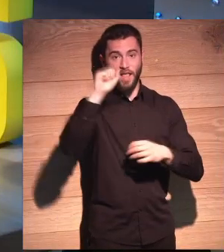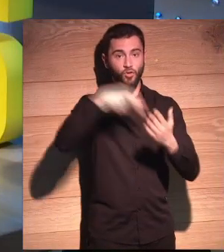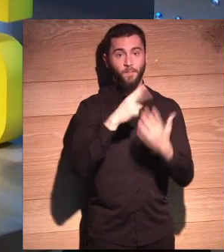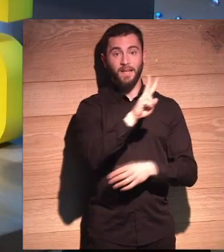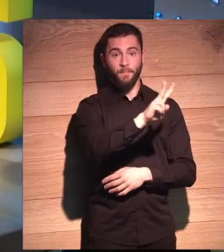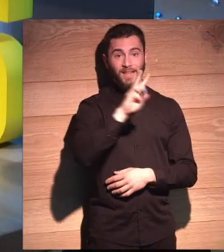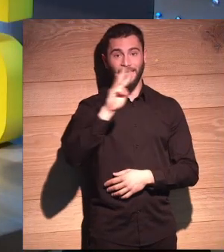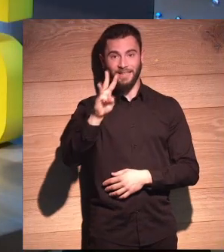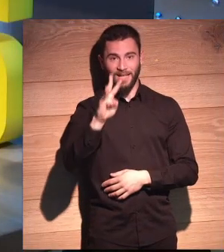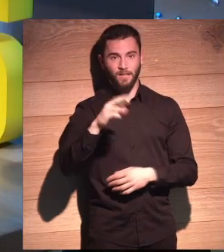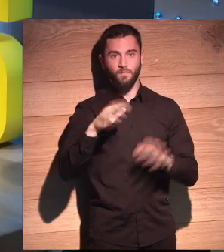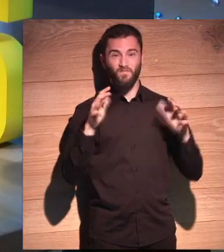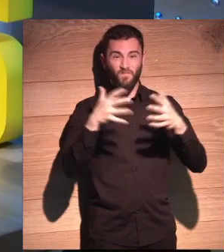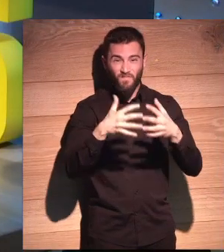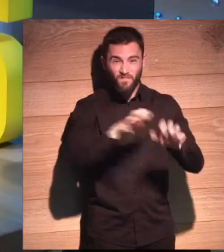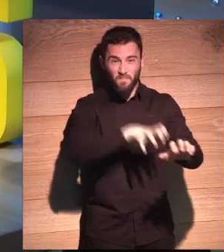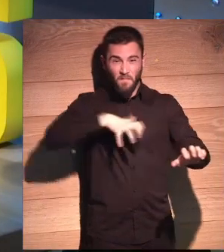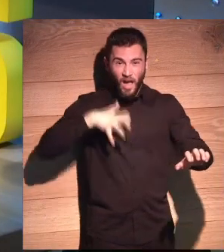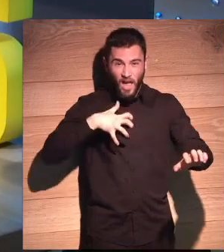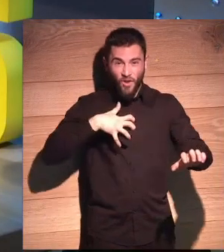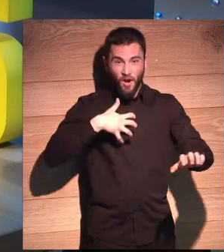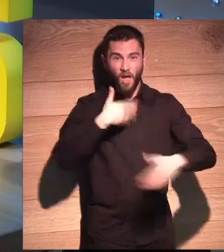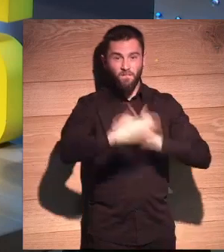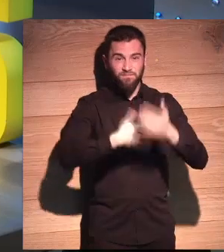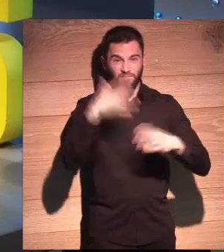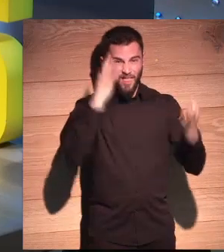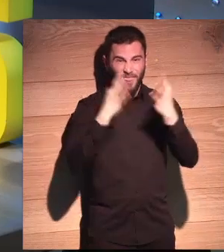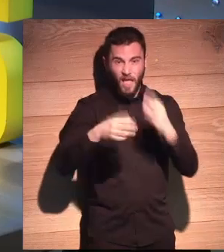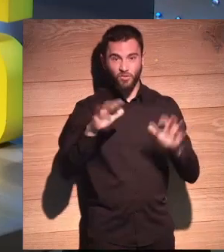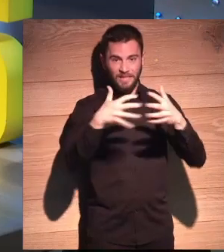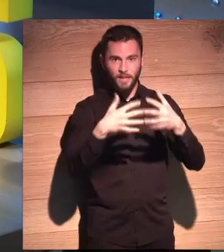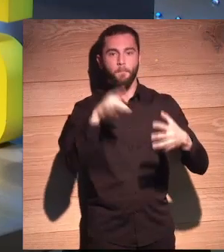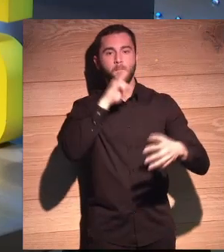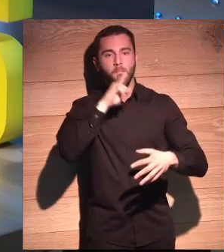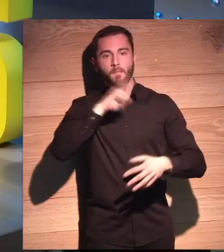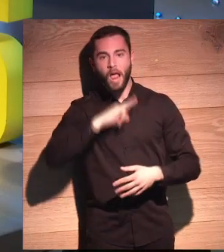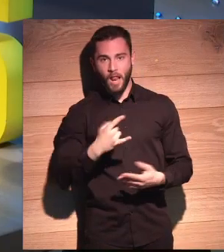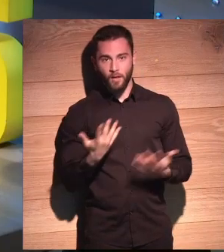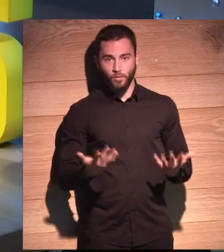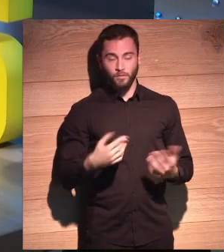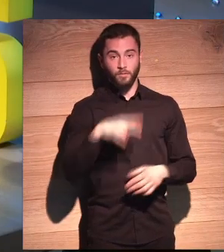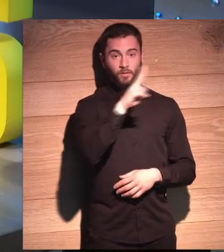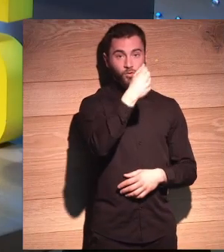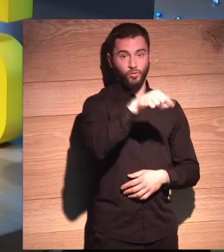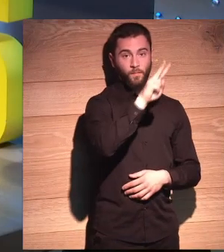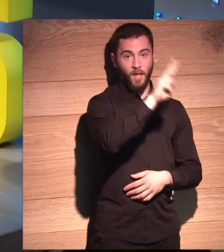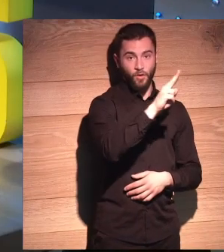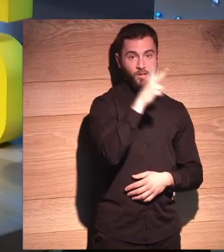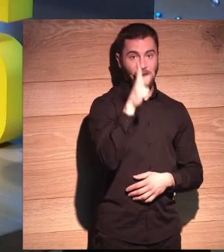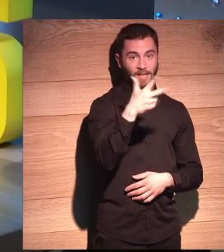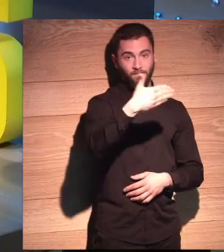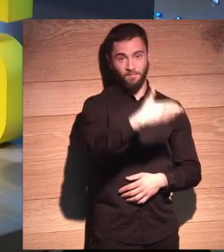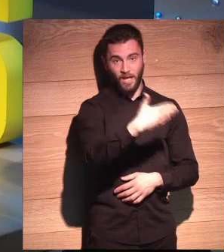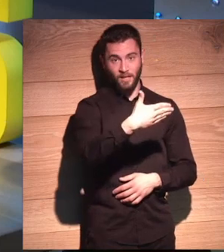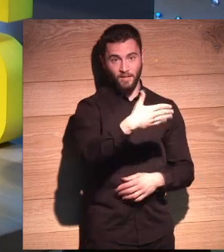será un tráfico malo. Es decir, que pasará de 2,2 exabytes de